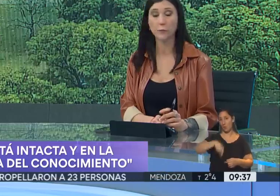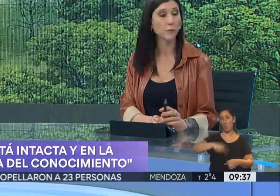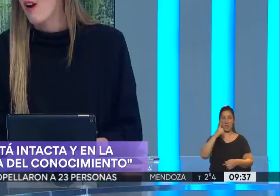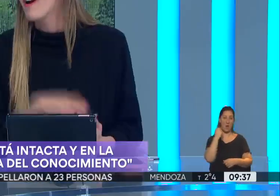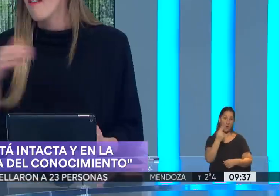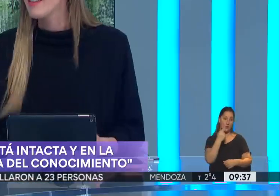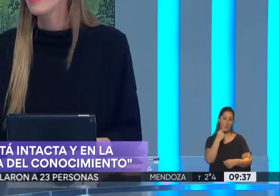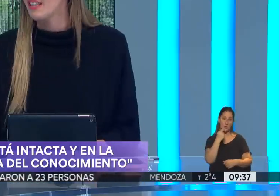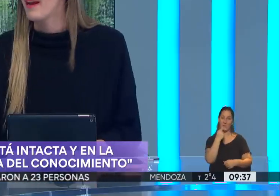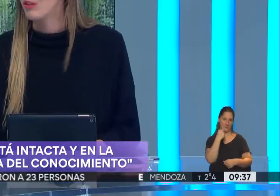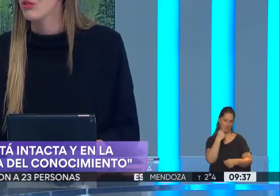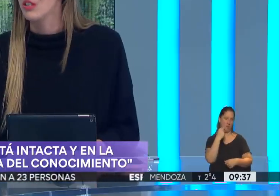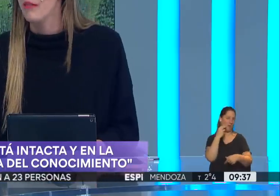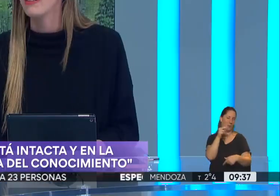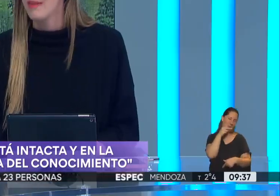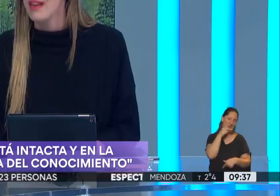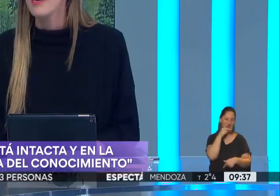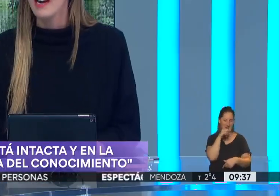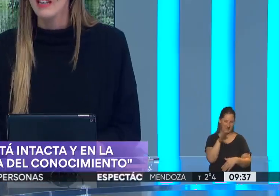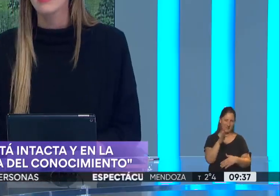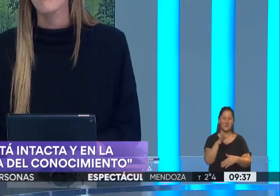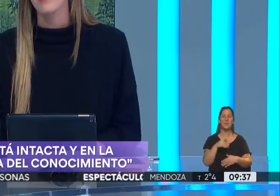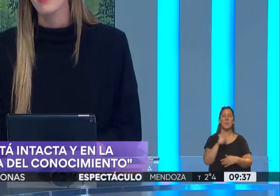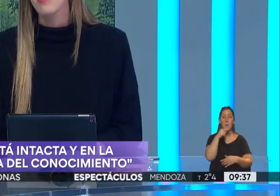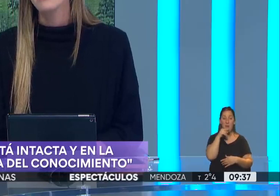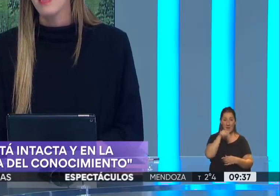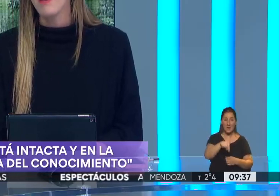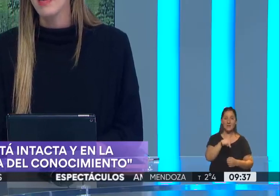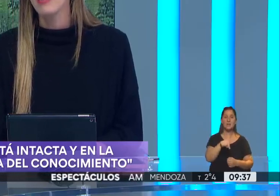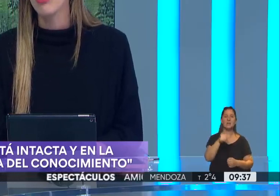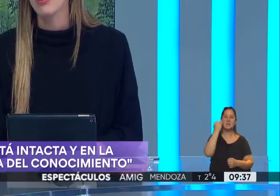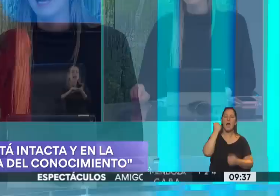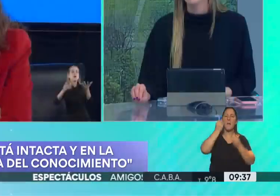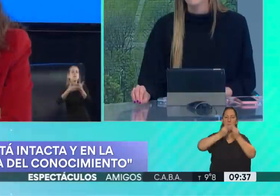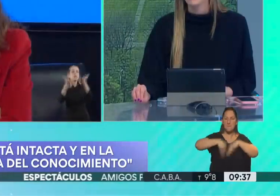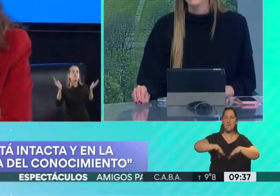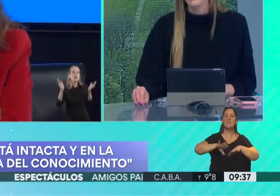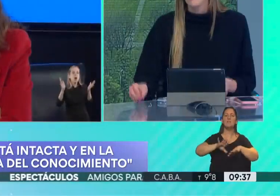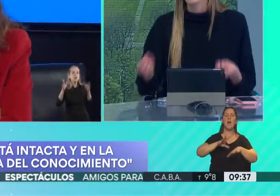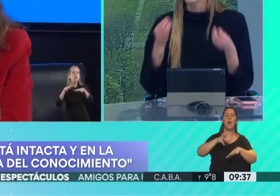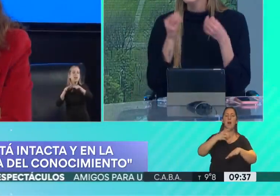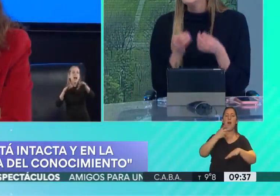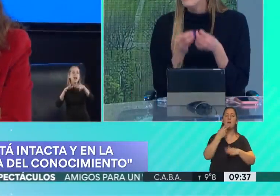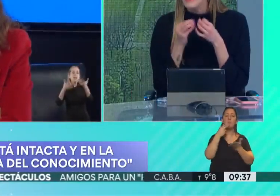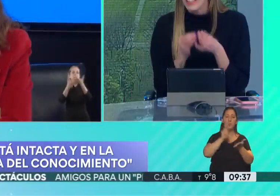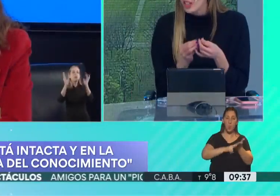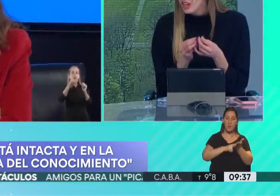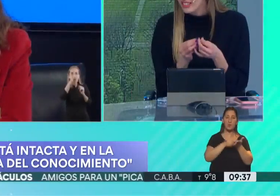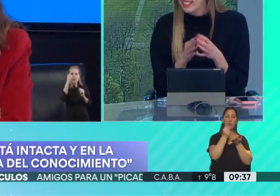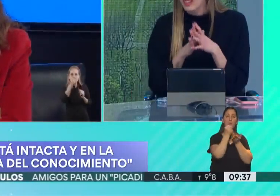bueno van a fin de esta semana abierta el viernes de esta semana ya va a estar entonces la segmentación cual